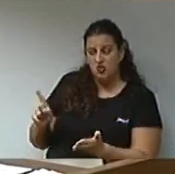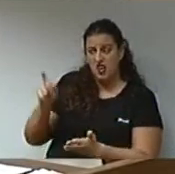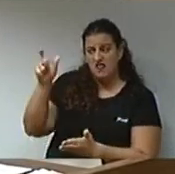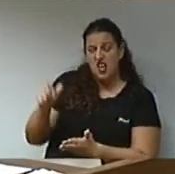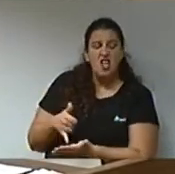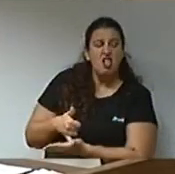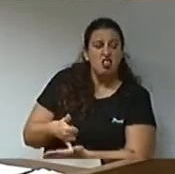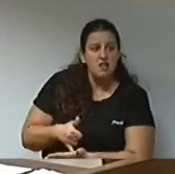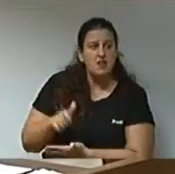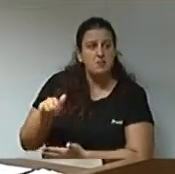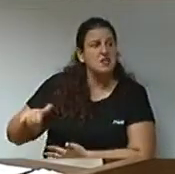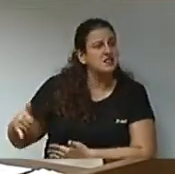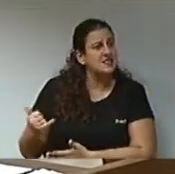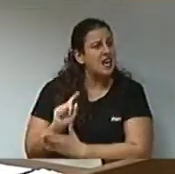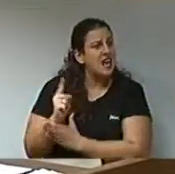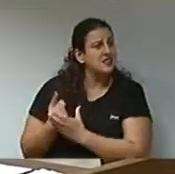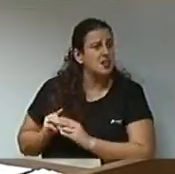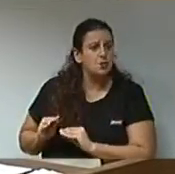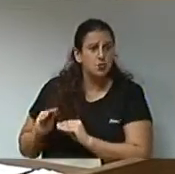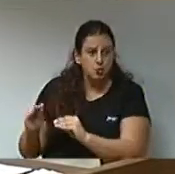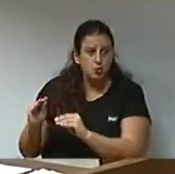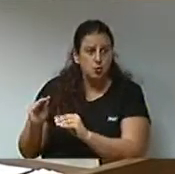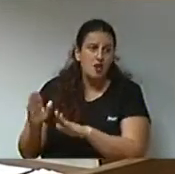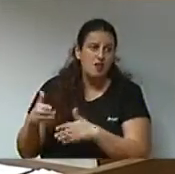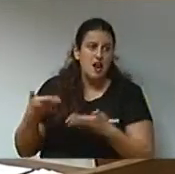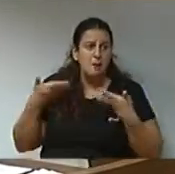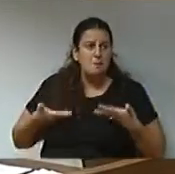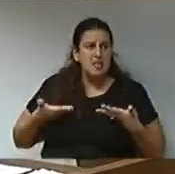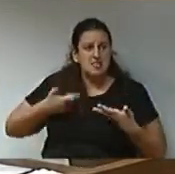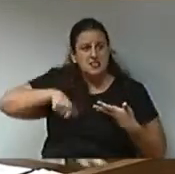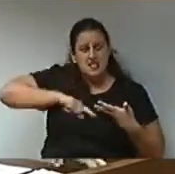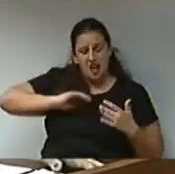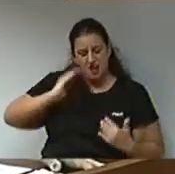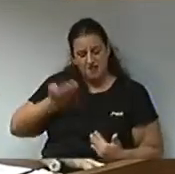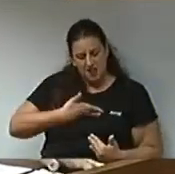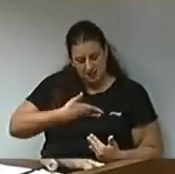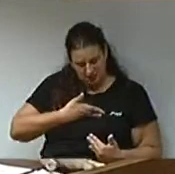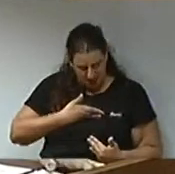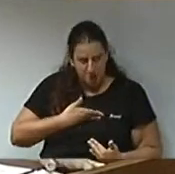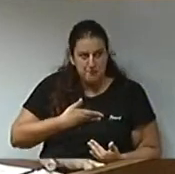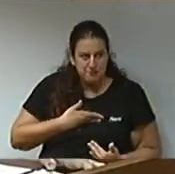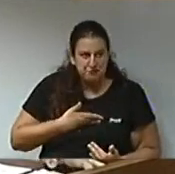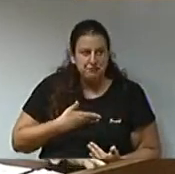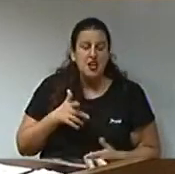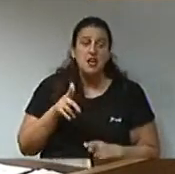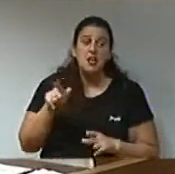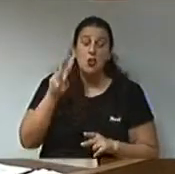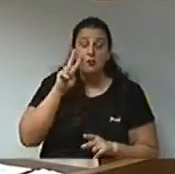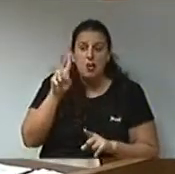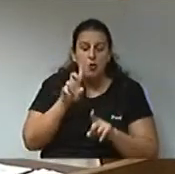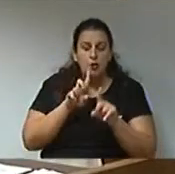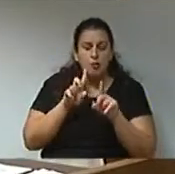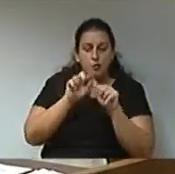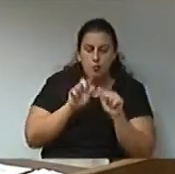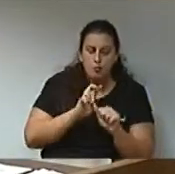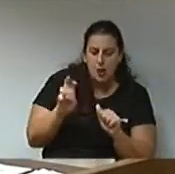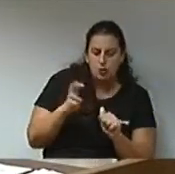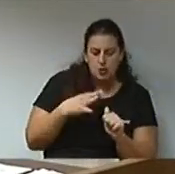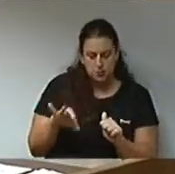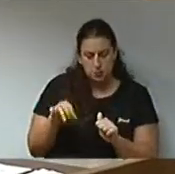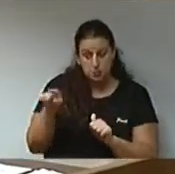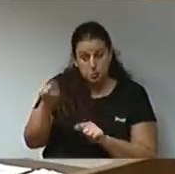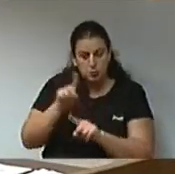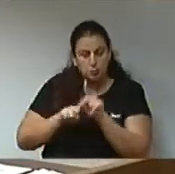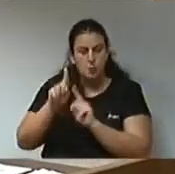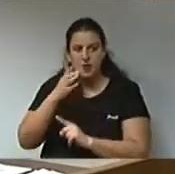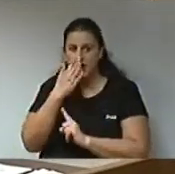cansancio, permítame decírselo, nos lastran. Mira, hay otra forma de hacer las cosas. Es un problema de actitud. Hay otra forma de